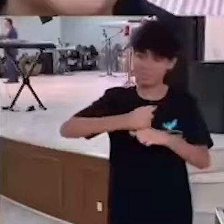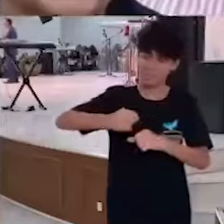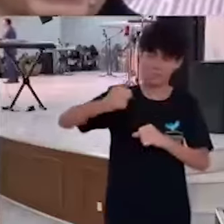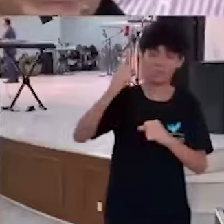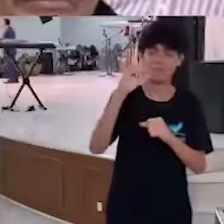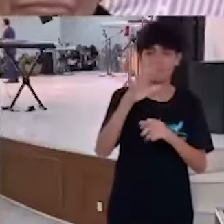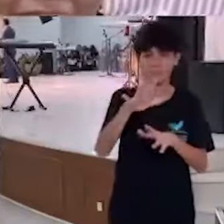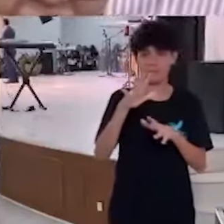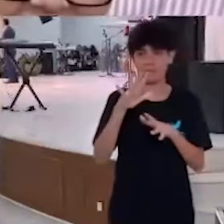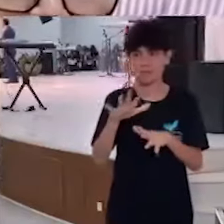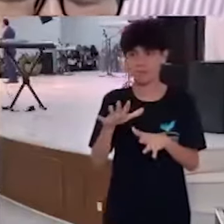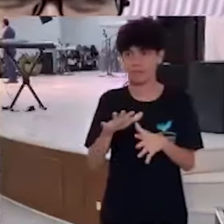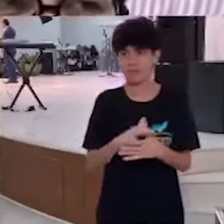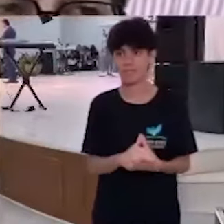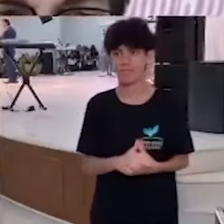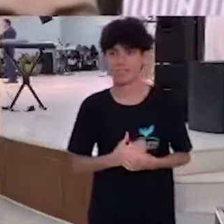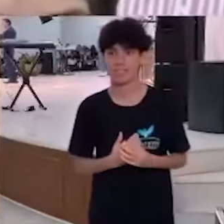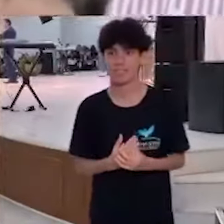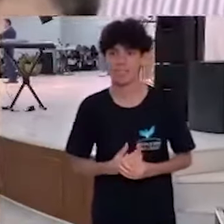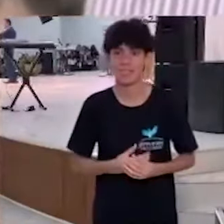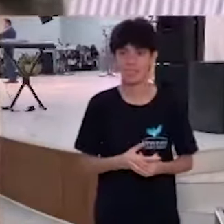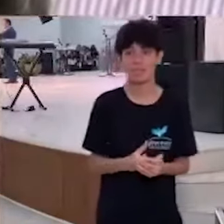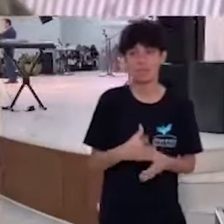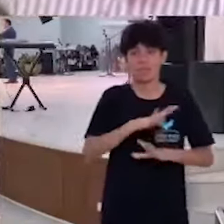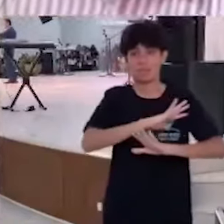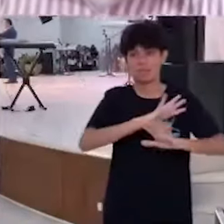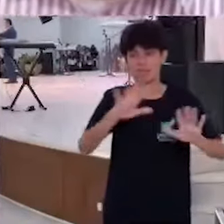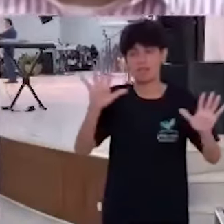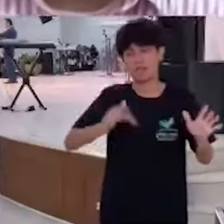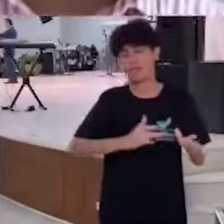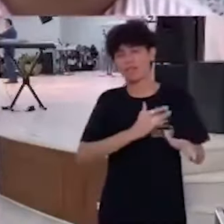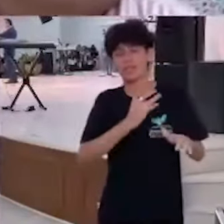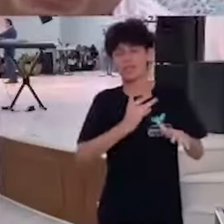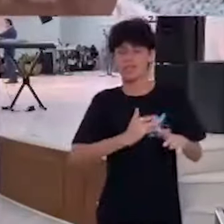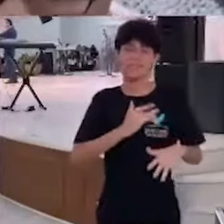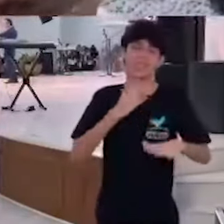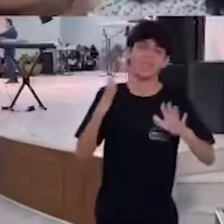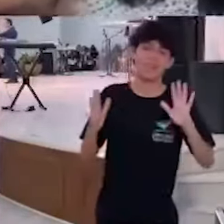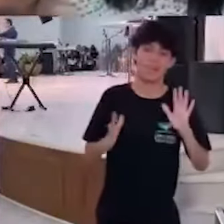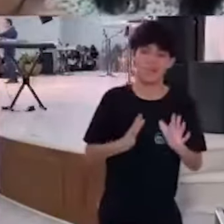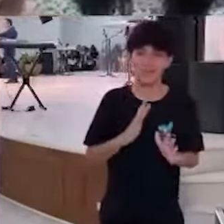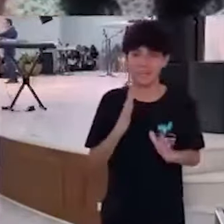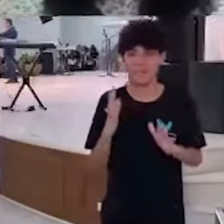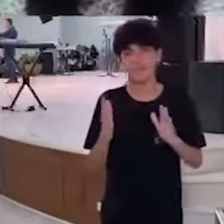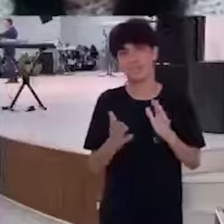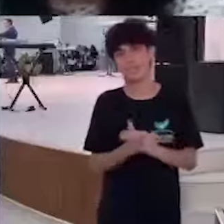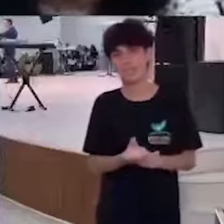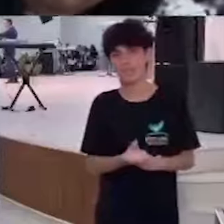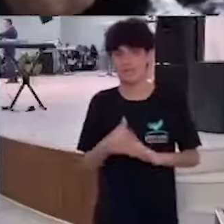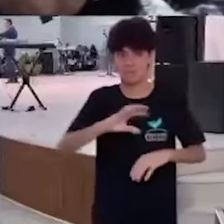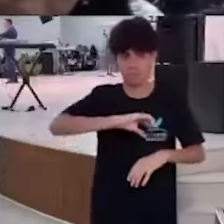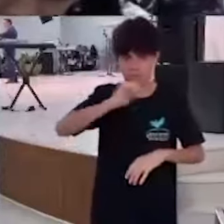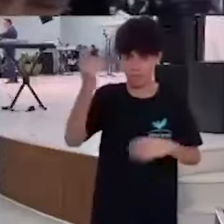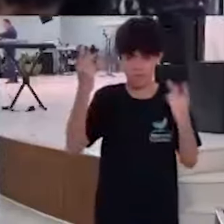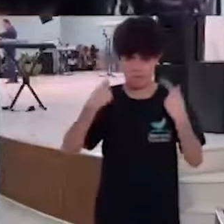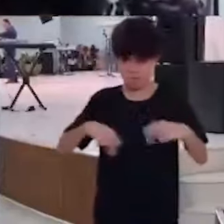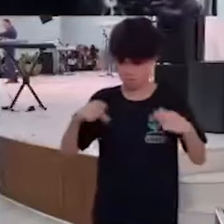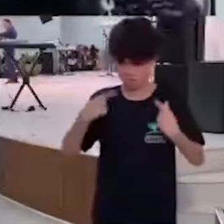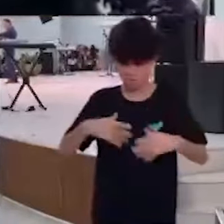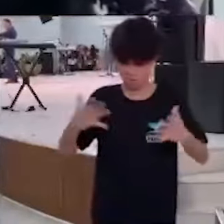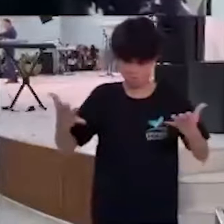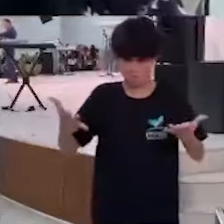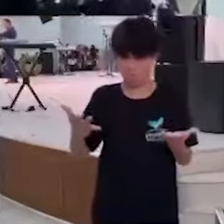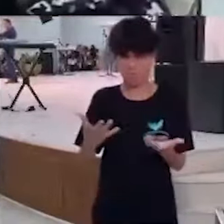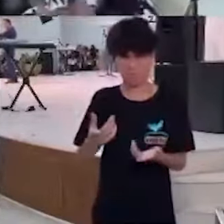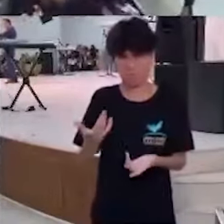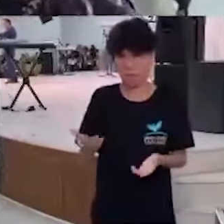sacar ahí todos los dichos de Salomón, ¿no? Y ya se dejaron llevar por los elogios de un extraño o de la mujer extraña,